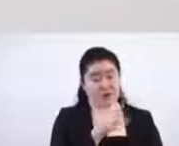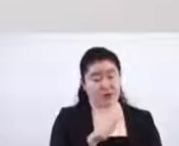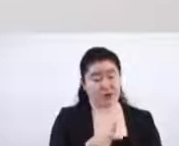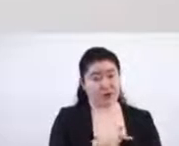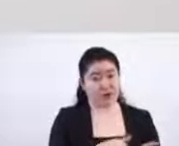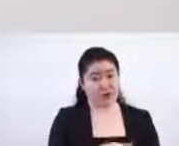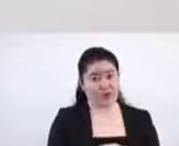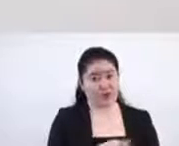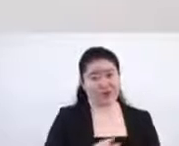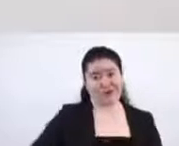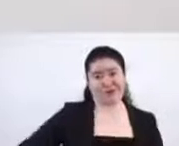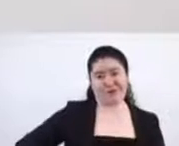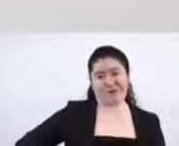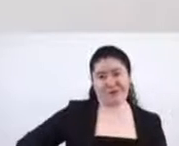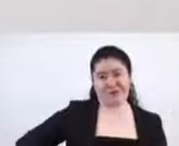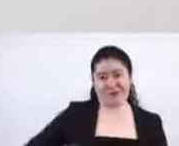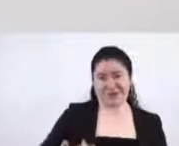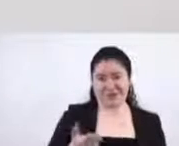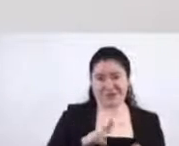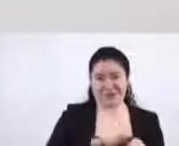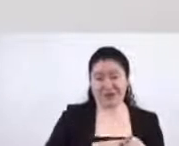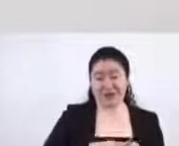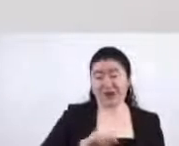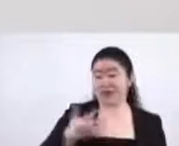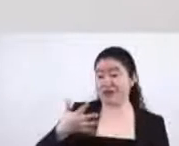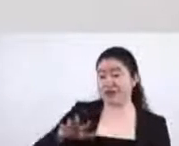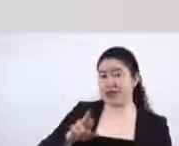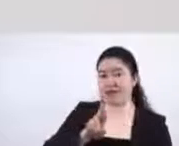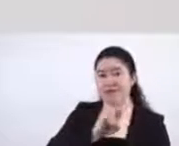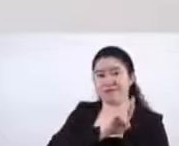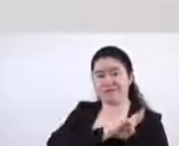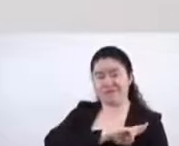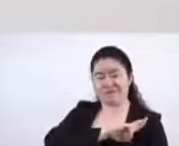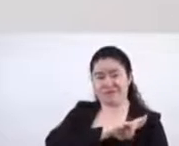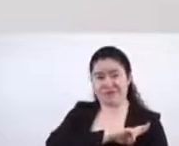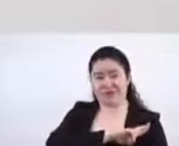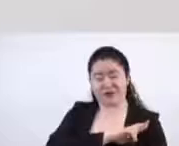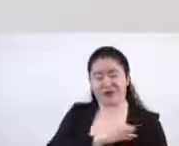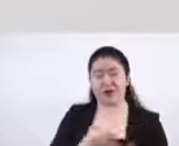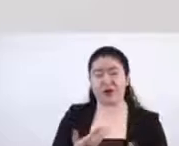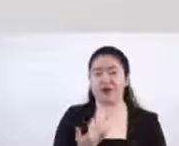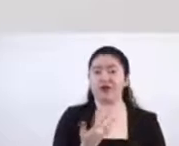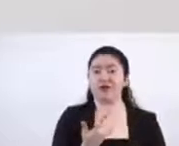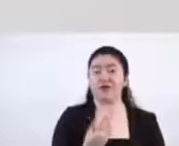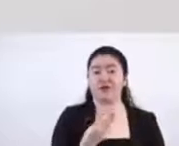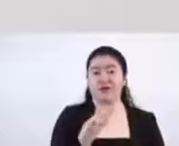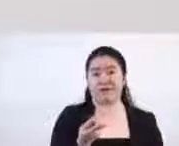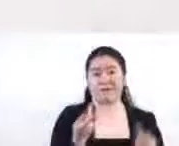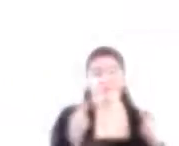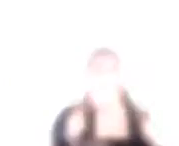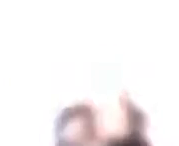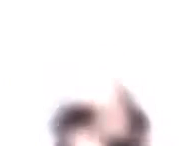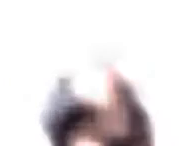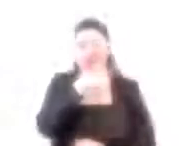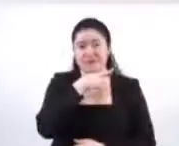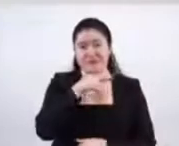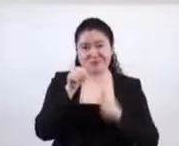y 10 están en hospitales privados. Y hay 53 personas que ya se dieron de alta.